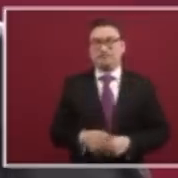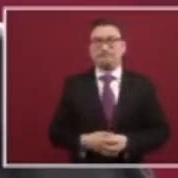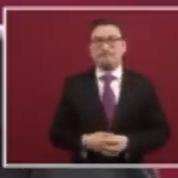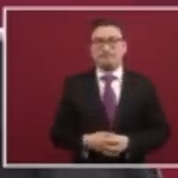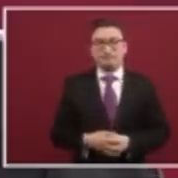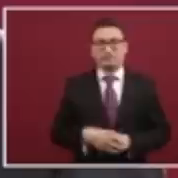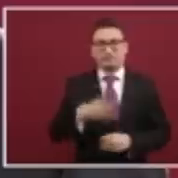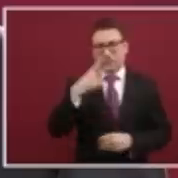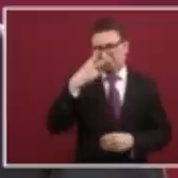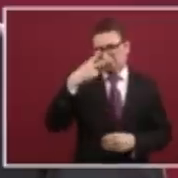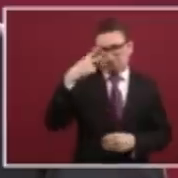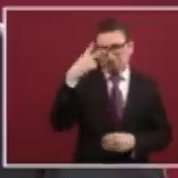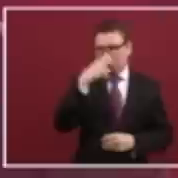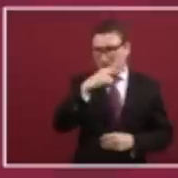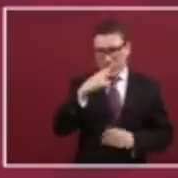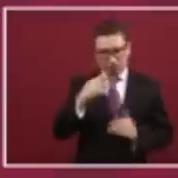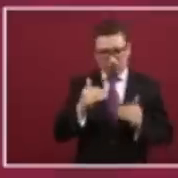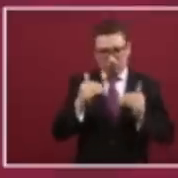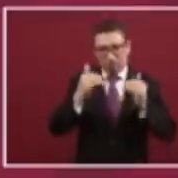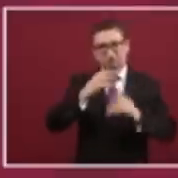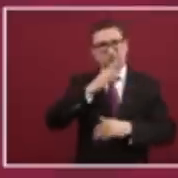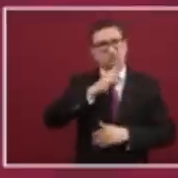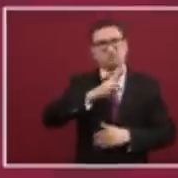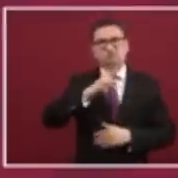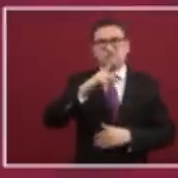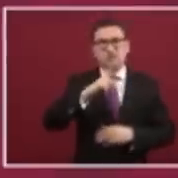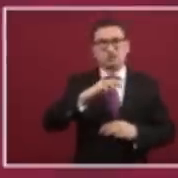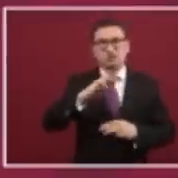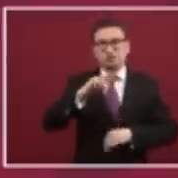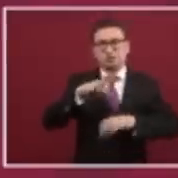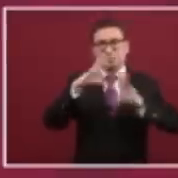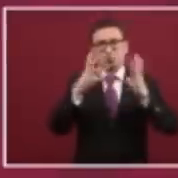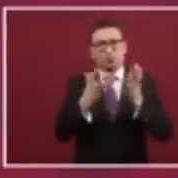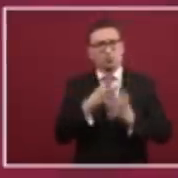puso a México a la vanguardia en el mundo